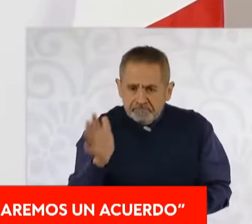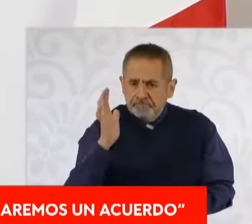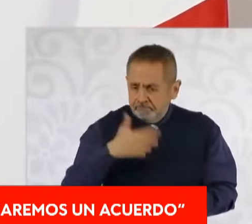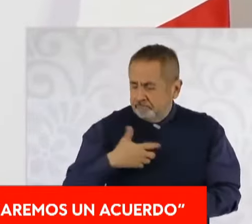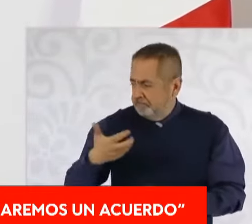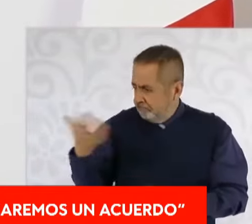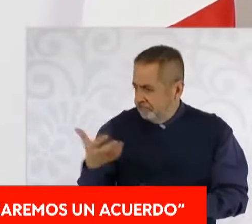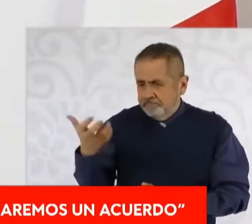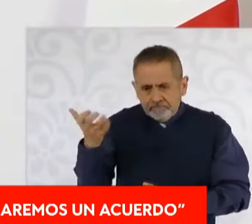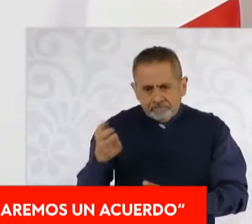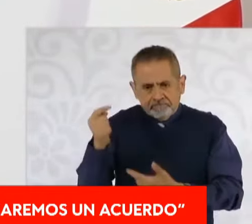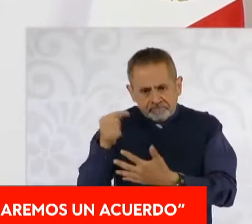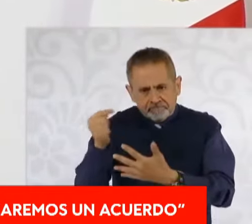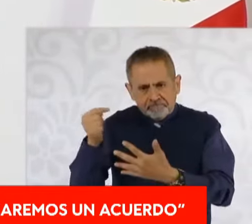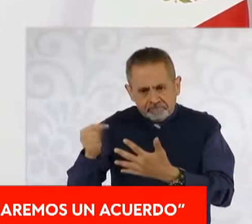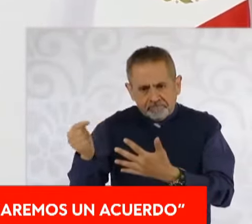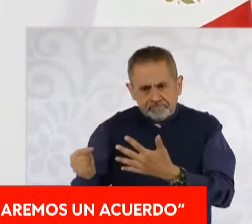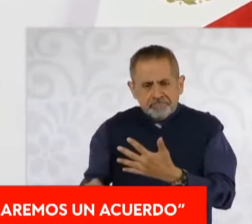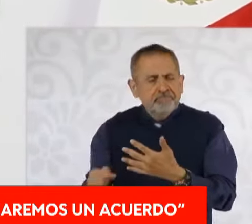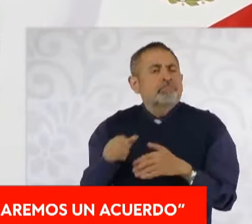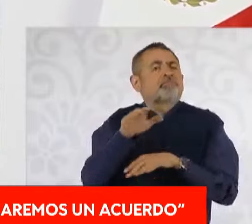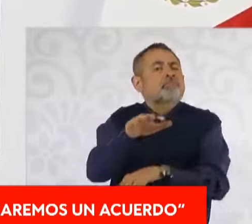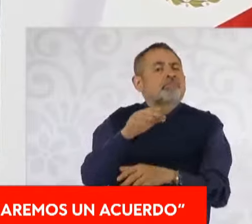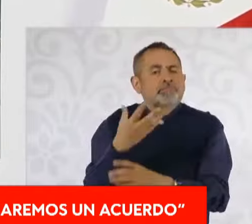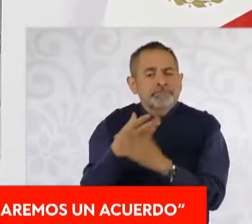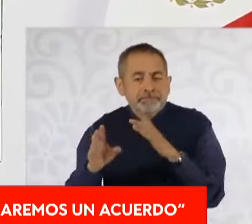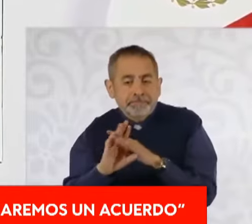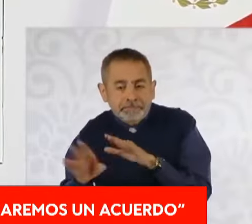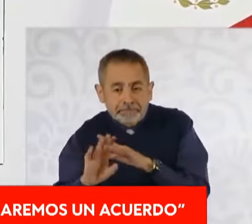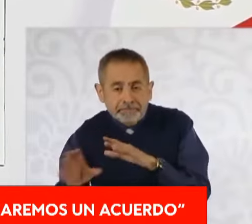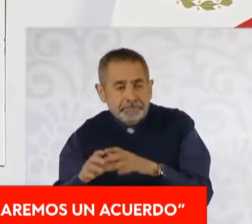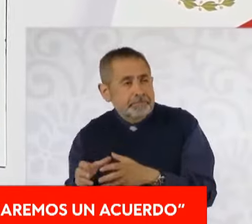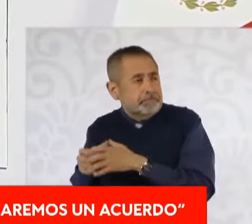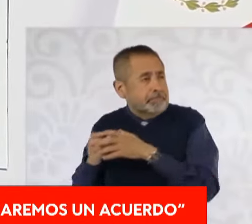de atender el fenómeno migratorio,